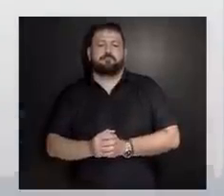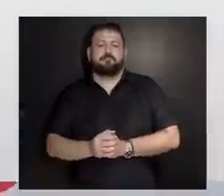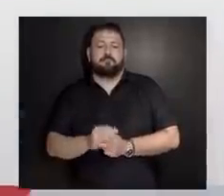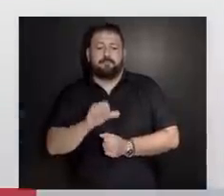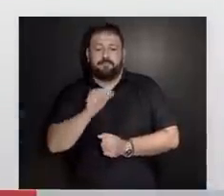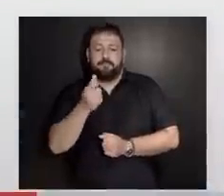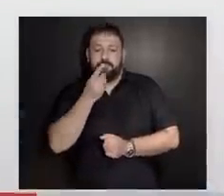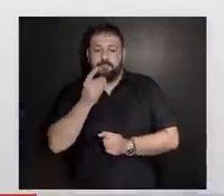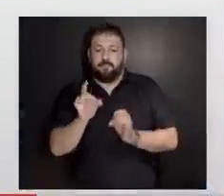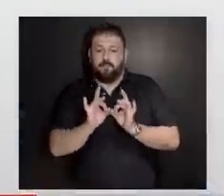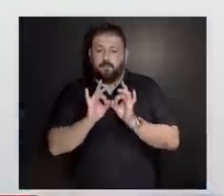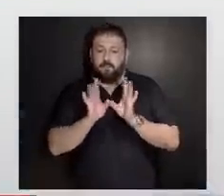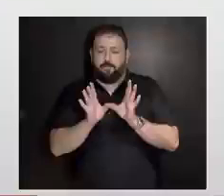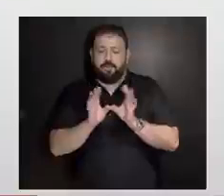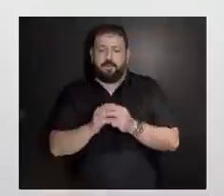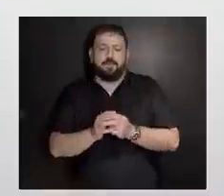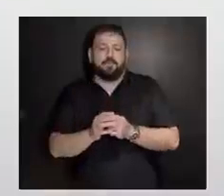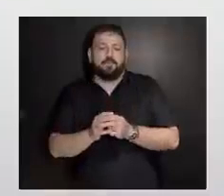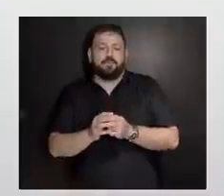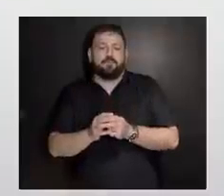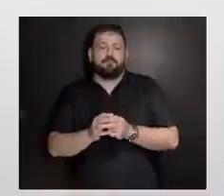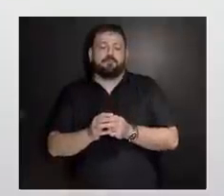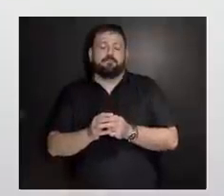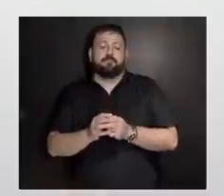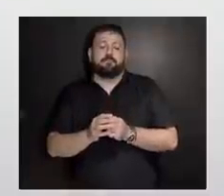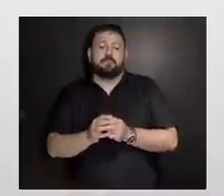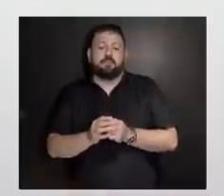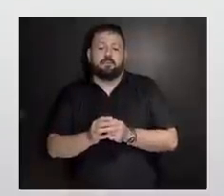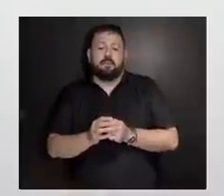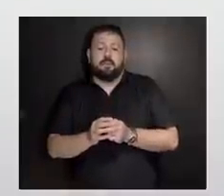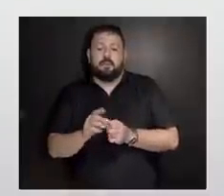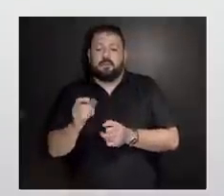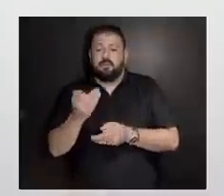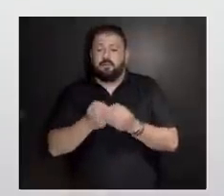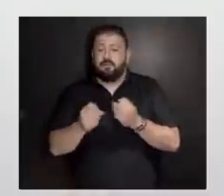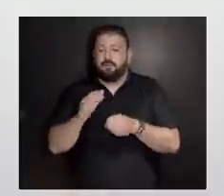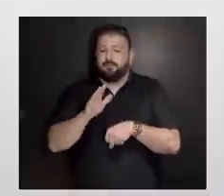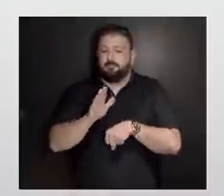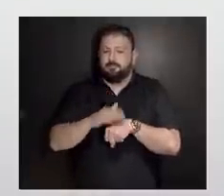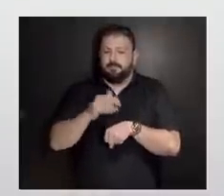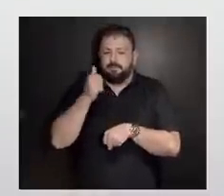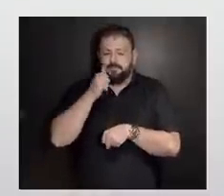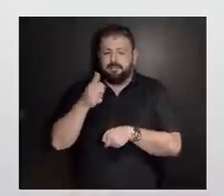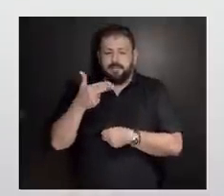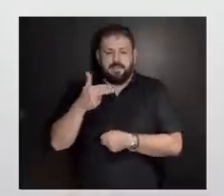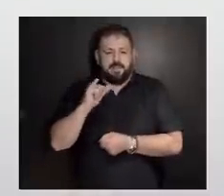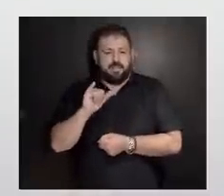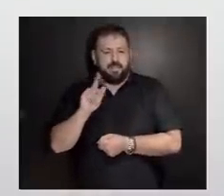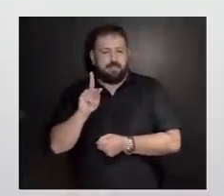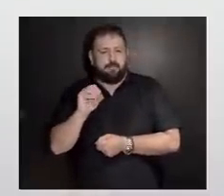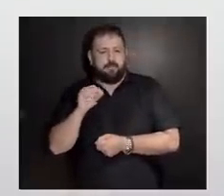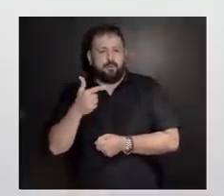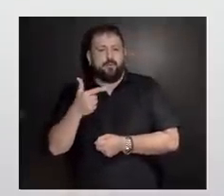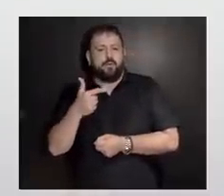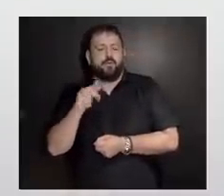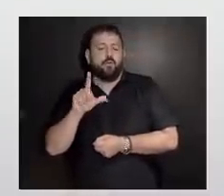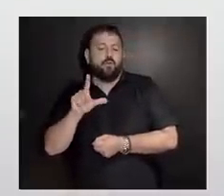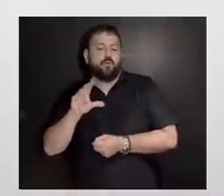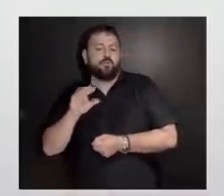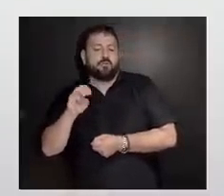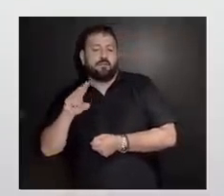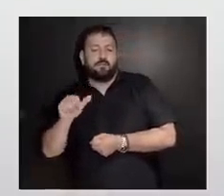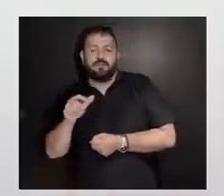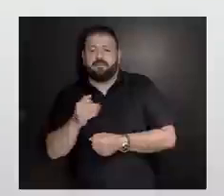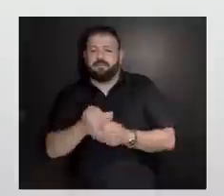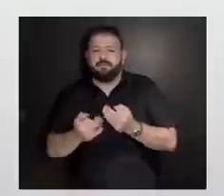Dentro de las complicaciones agudas por hipoglucemias, la causa más común, como les mencionaba, es que son personas que a lo mejor